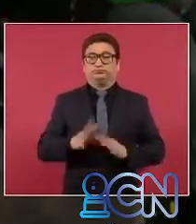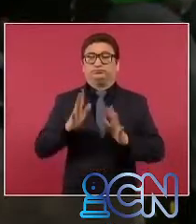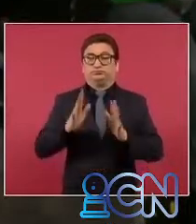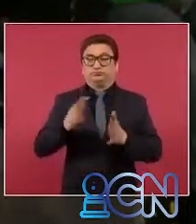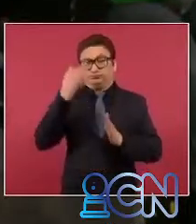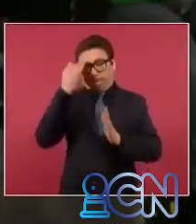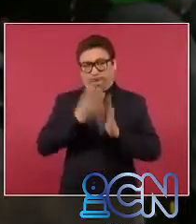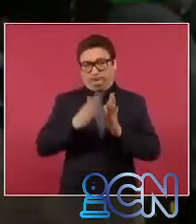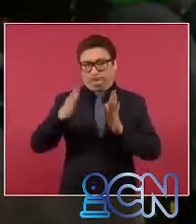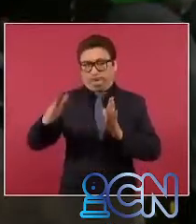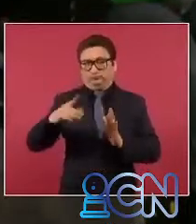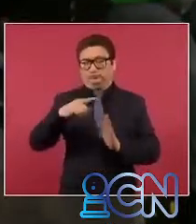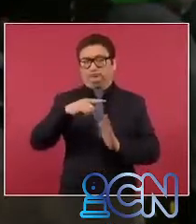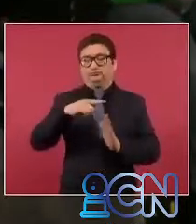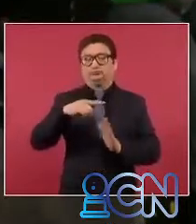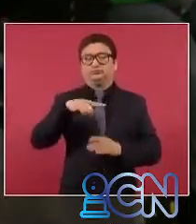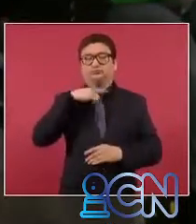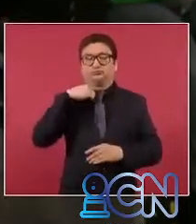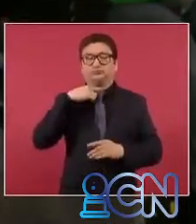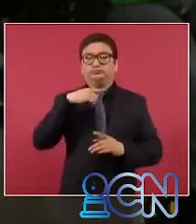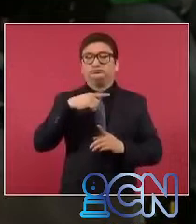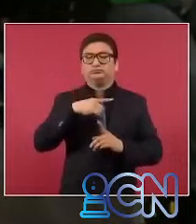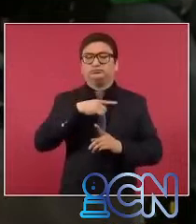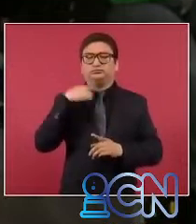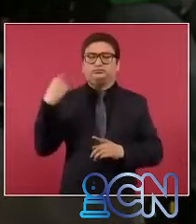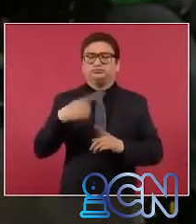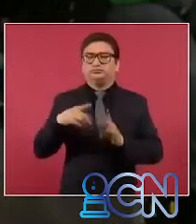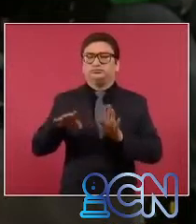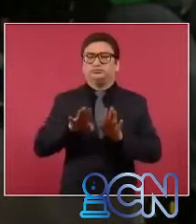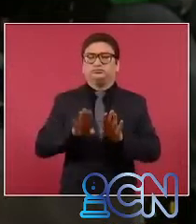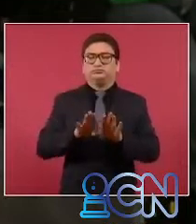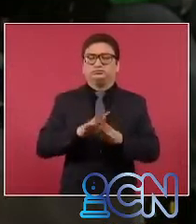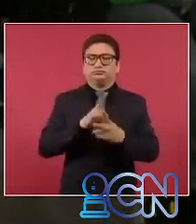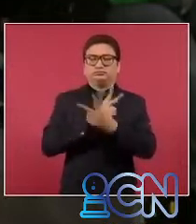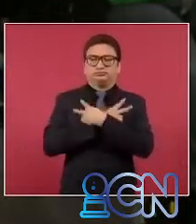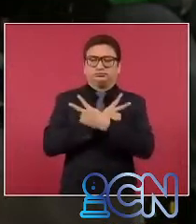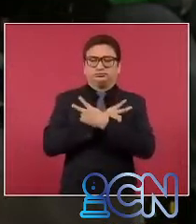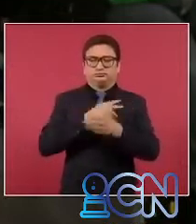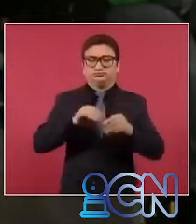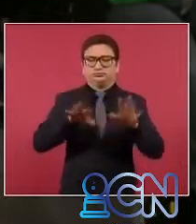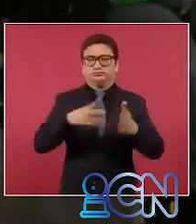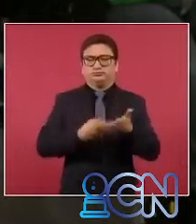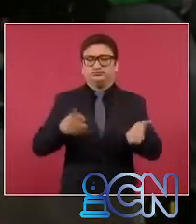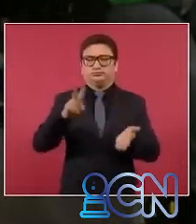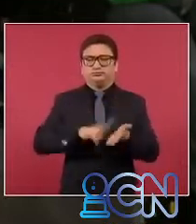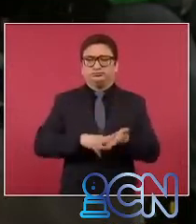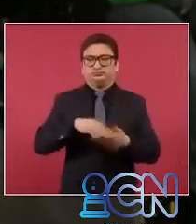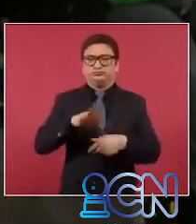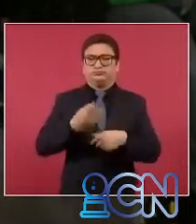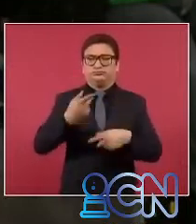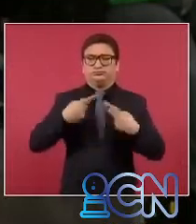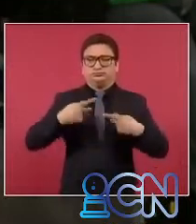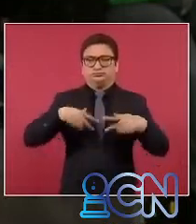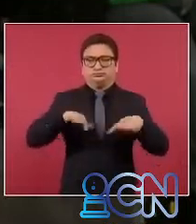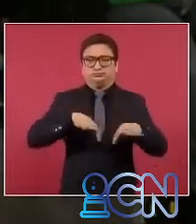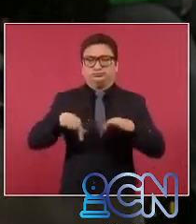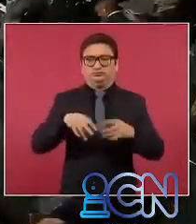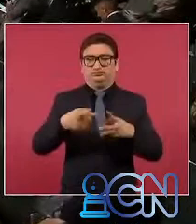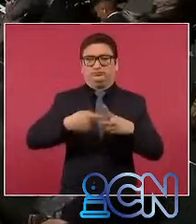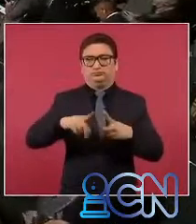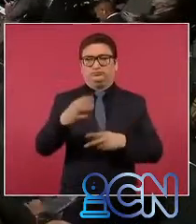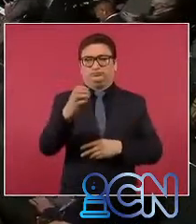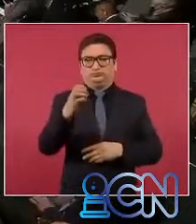vencerse también el plazo para la publicación de estas vacaciones de dobles que van a recibir los trabajadores a partir de ya enero. Ya